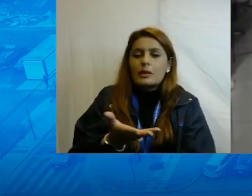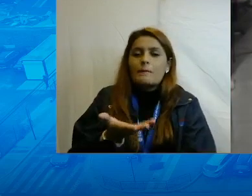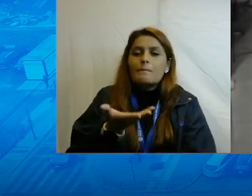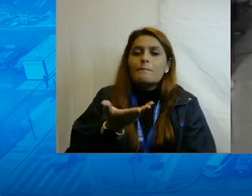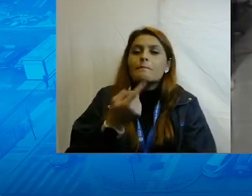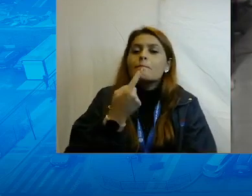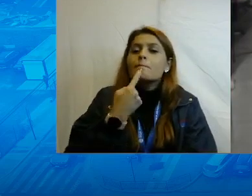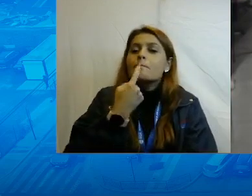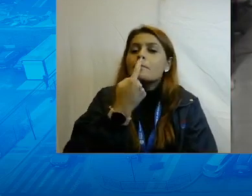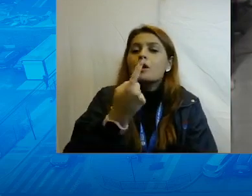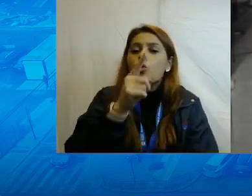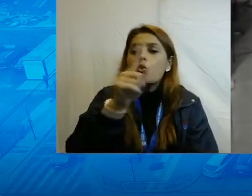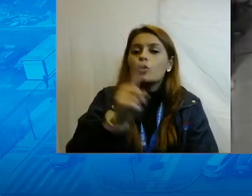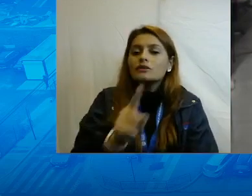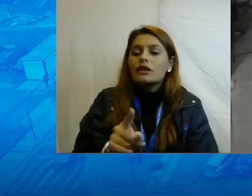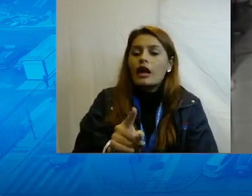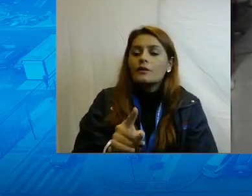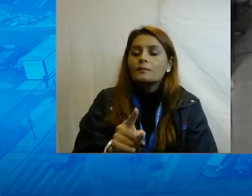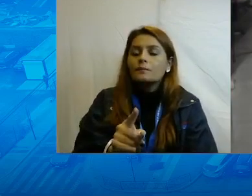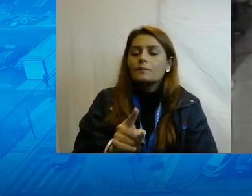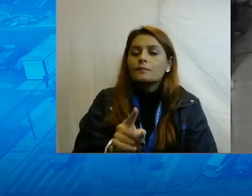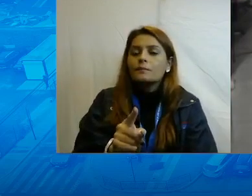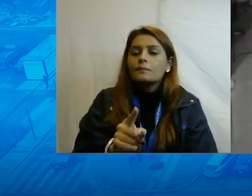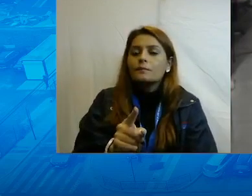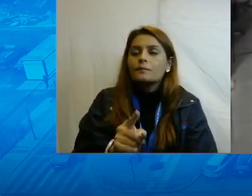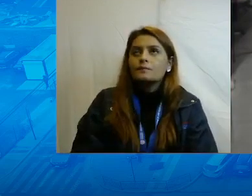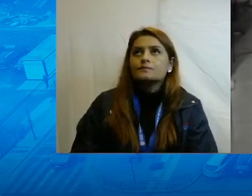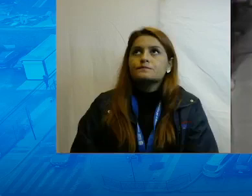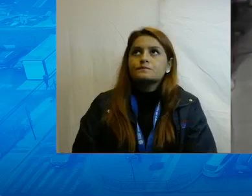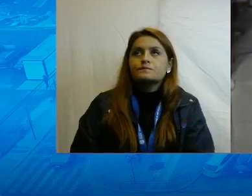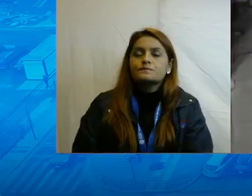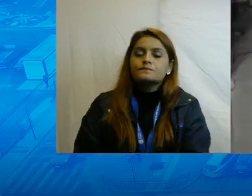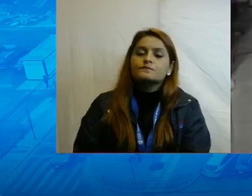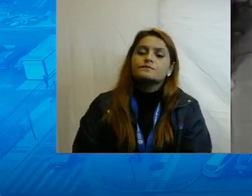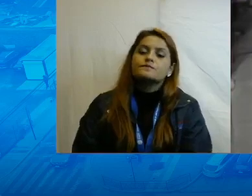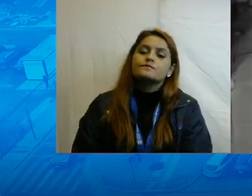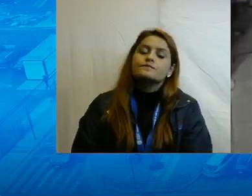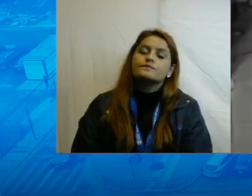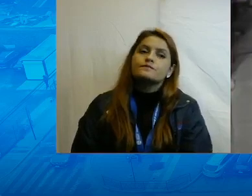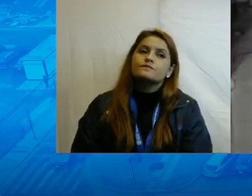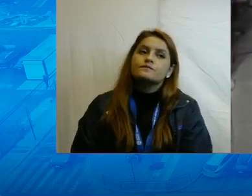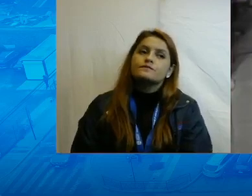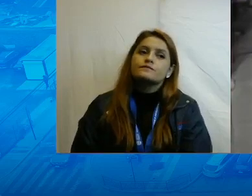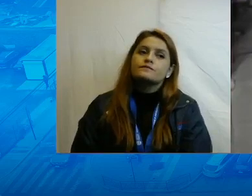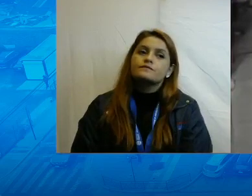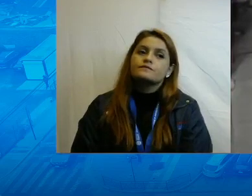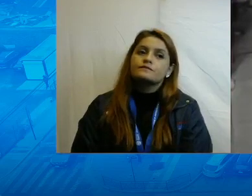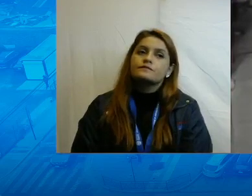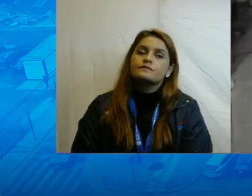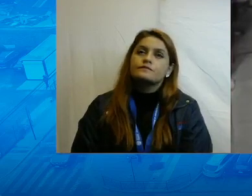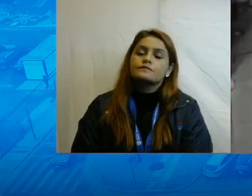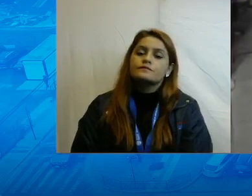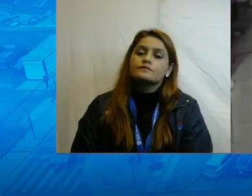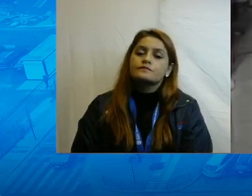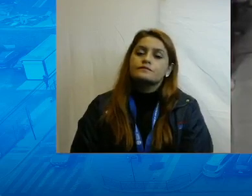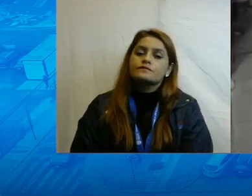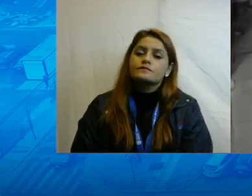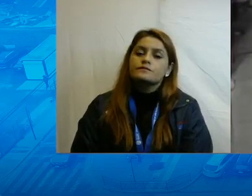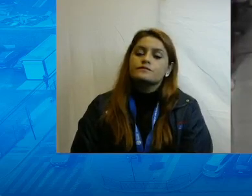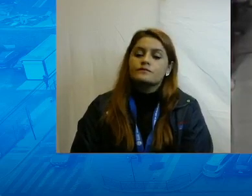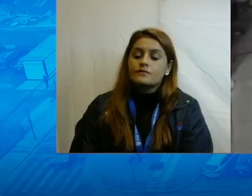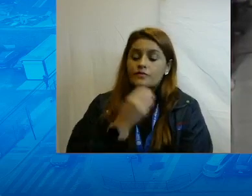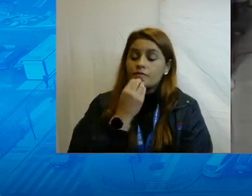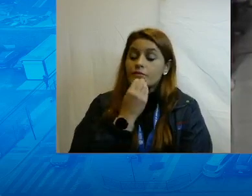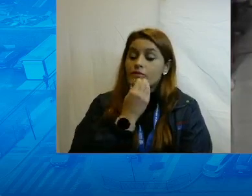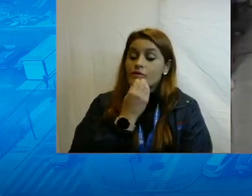consultar a la administración de qué manera se iba a implementar, hoy día consulto de qué manera se